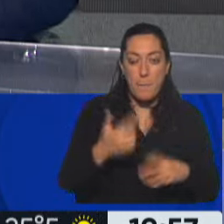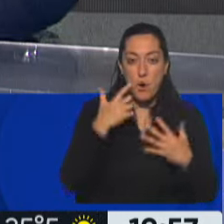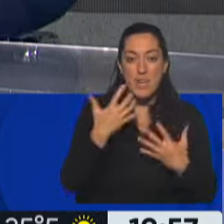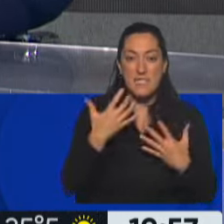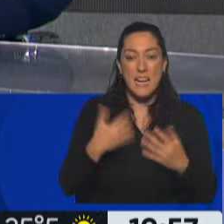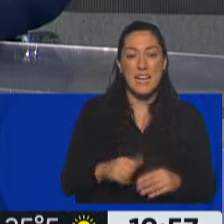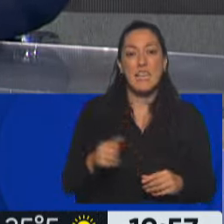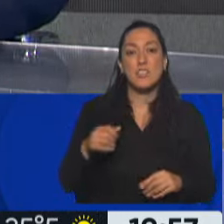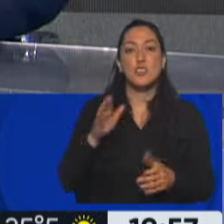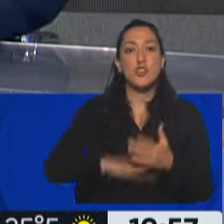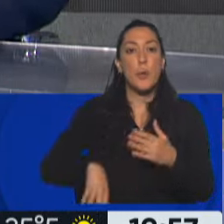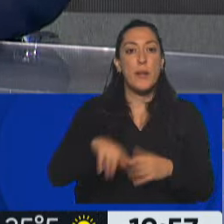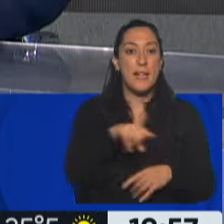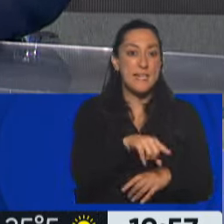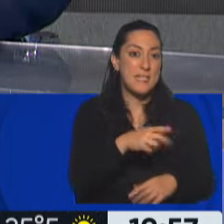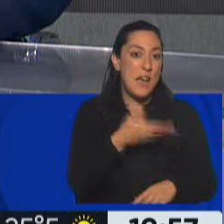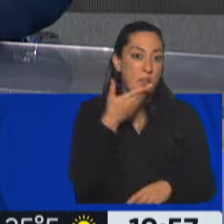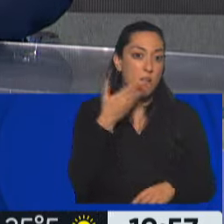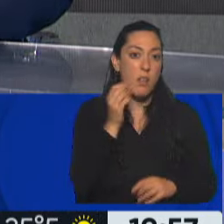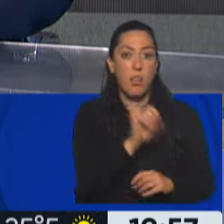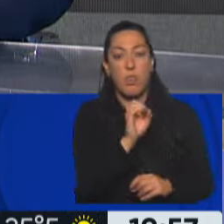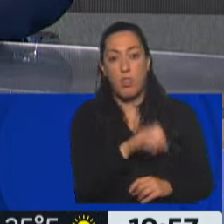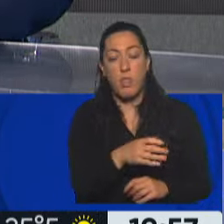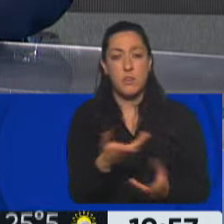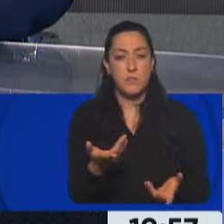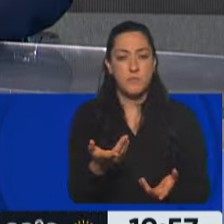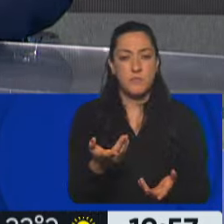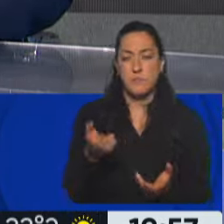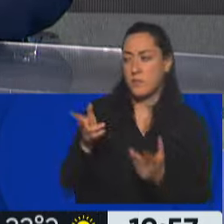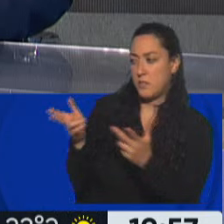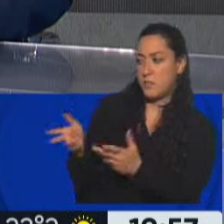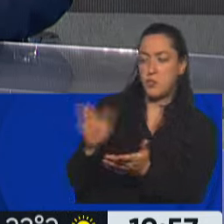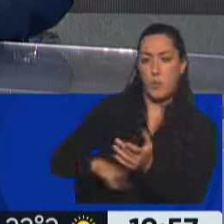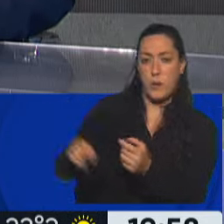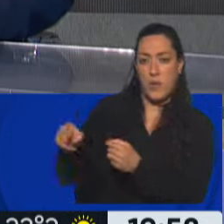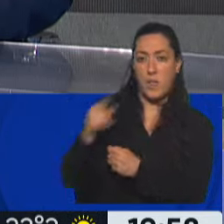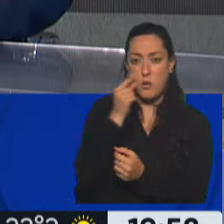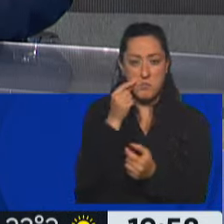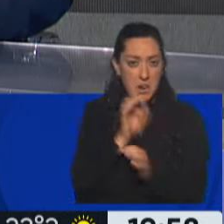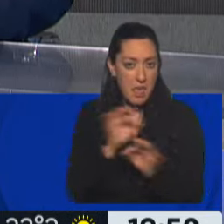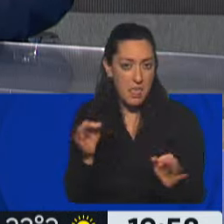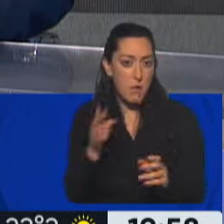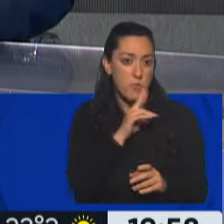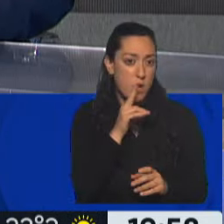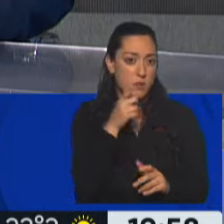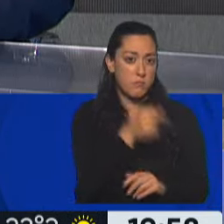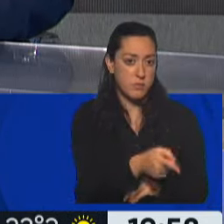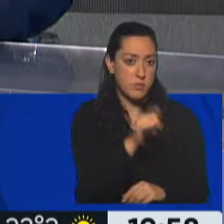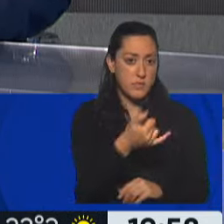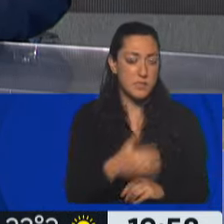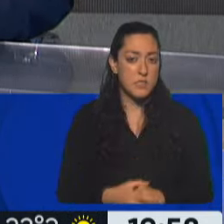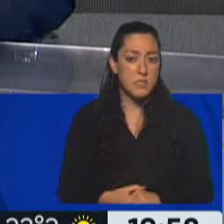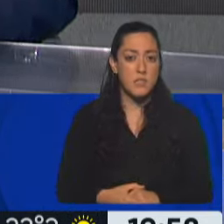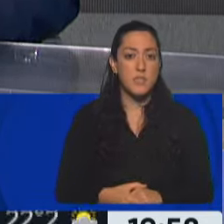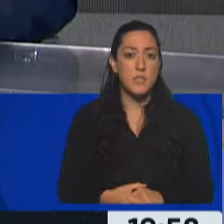siempre sobre ella. Cuando ella le dice a la mamá de la hija, ¿por qué no caes sobre él? porque a ella le ha dicho cosas muy feas. Chicos,